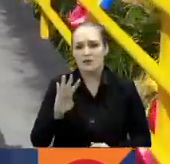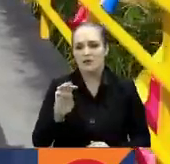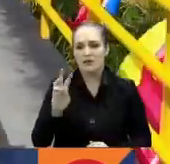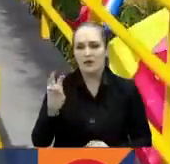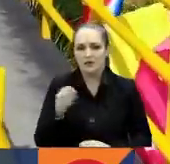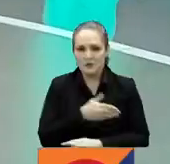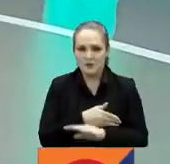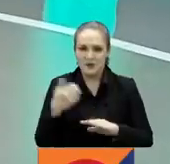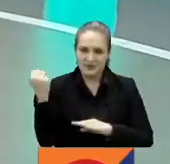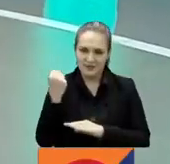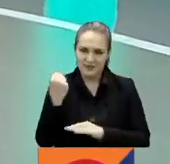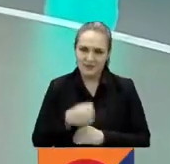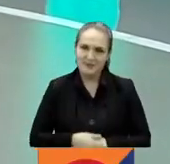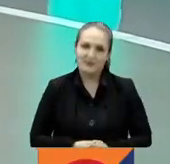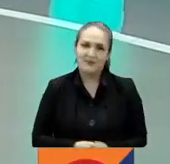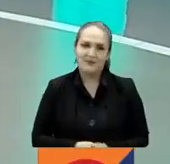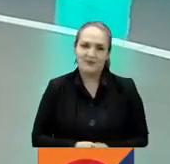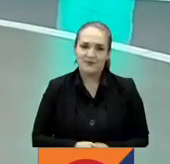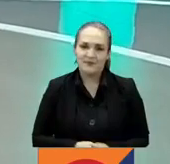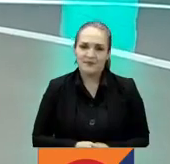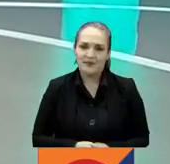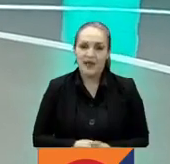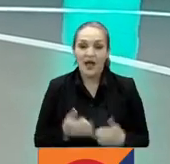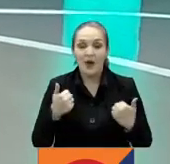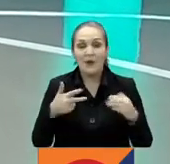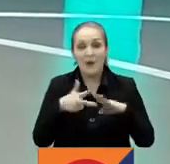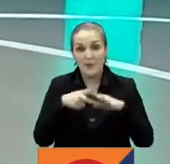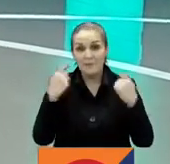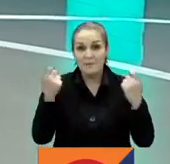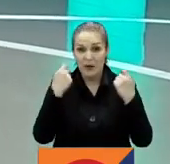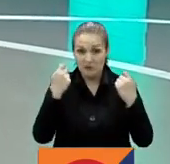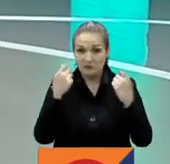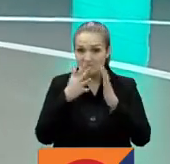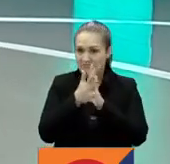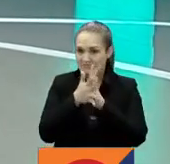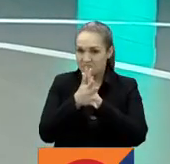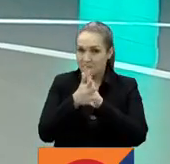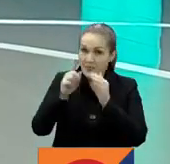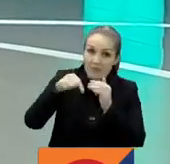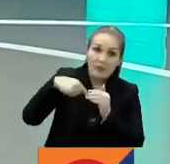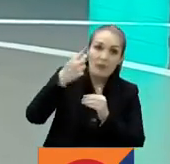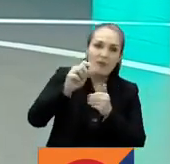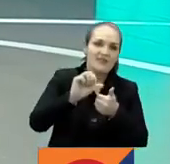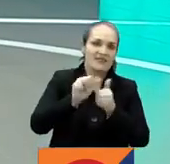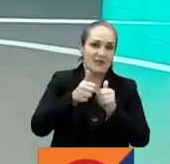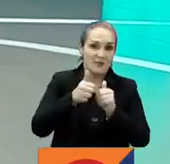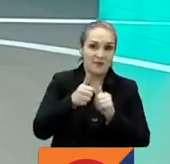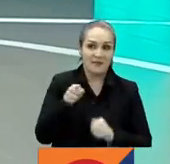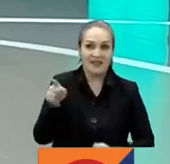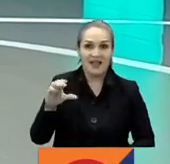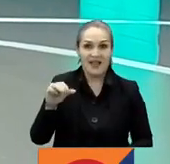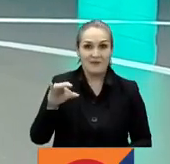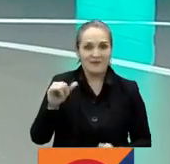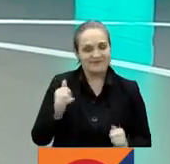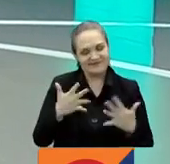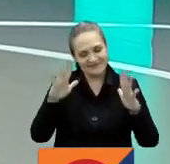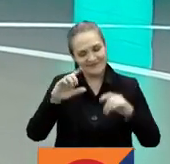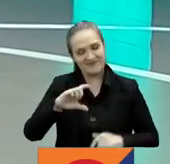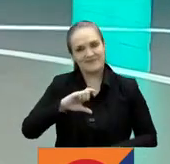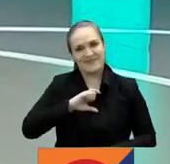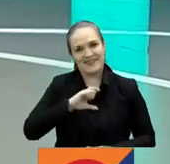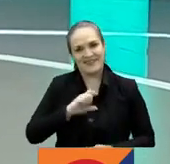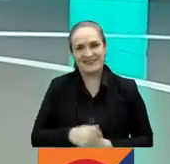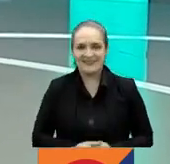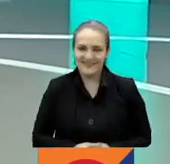de pesos. Y llega el momento de hacer una pausa, pero al regresar vienen los deportes con Camilo y a seguir celebrando esa medalla de